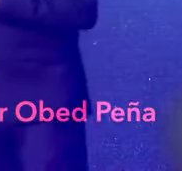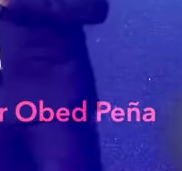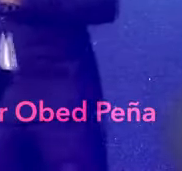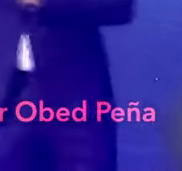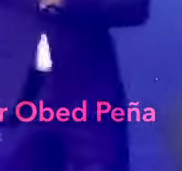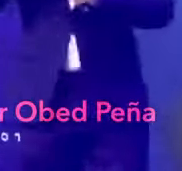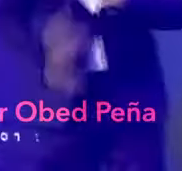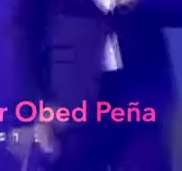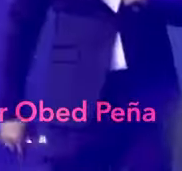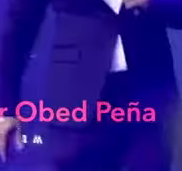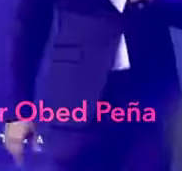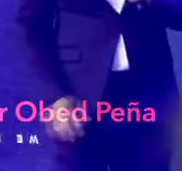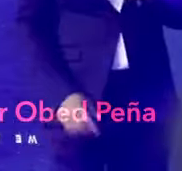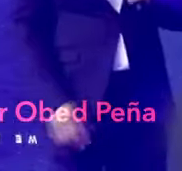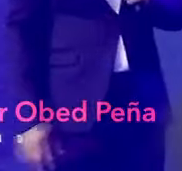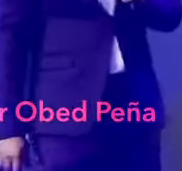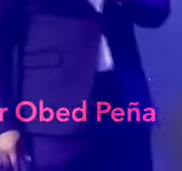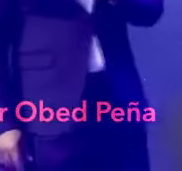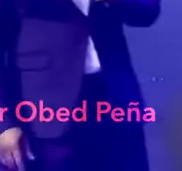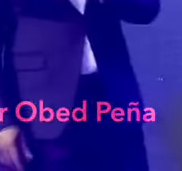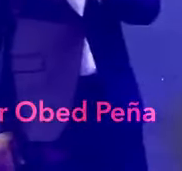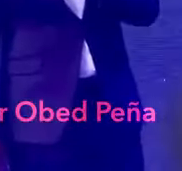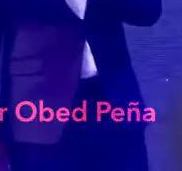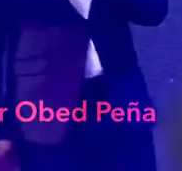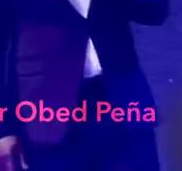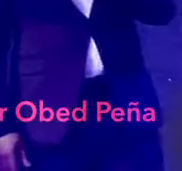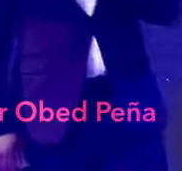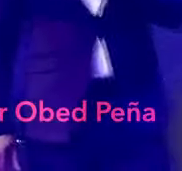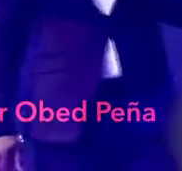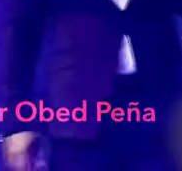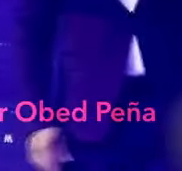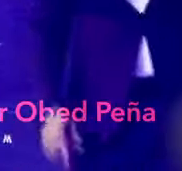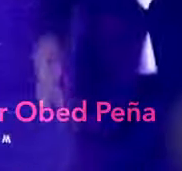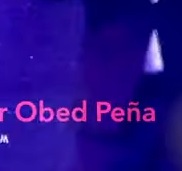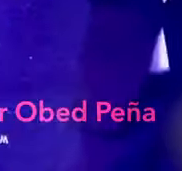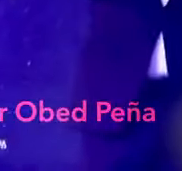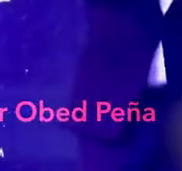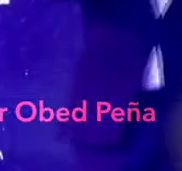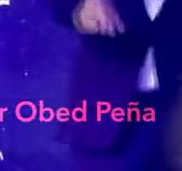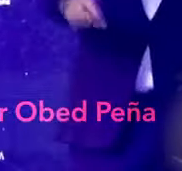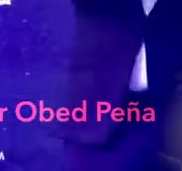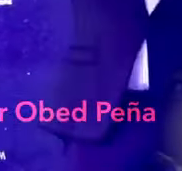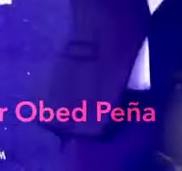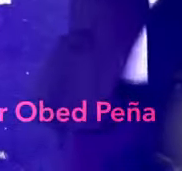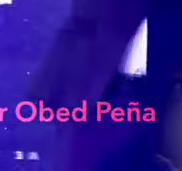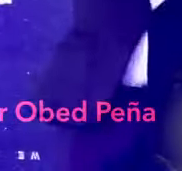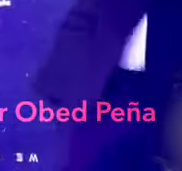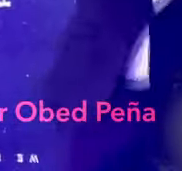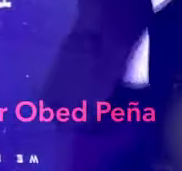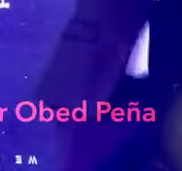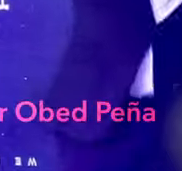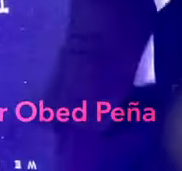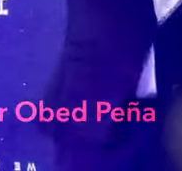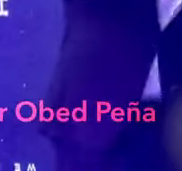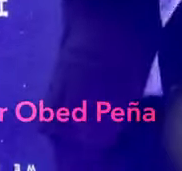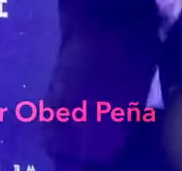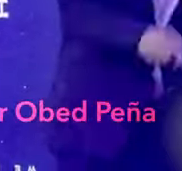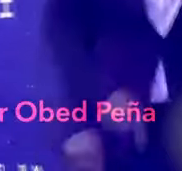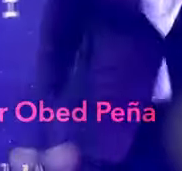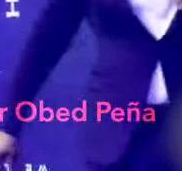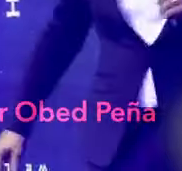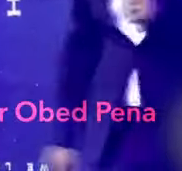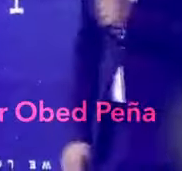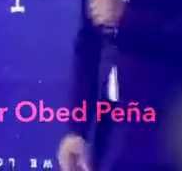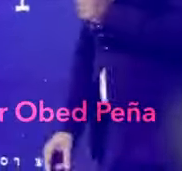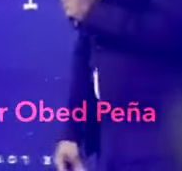Las estadísticas te están dando un reporte negativo. Pero yo vengo a decirte en esta mañana que Dios tiene un reporte